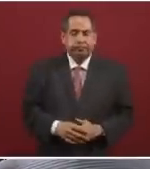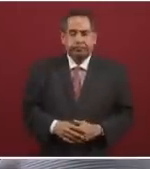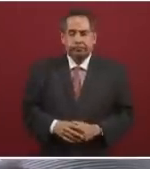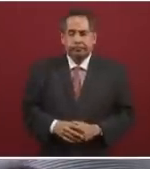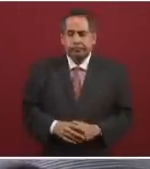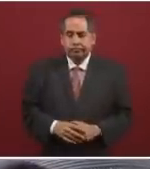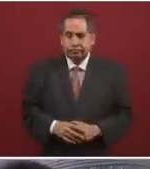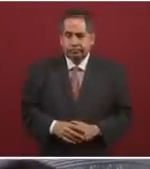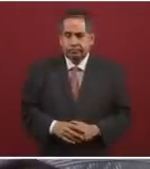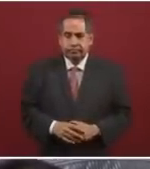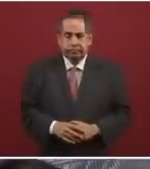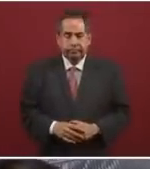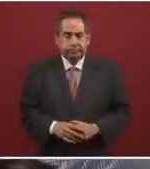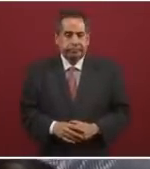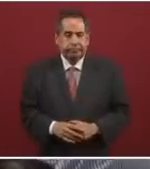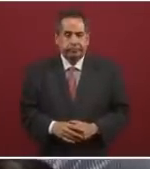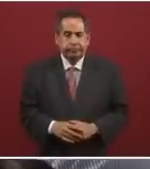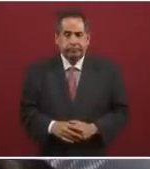Vamos.